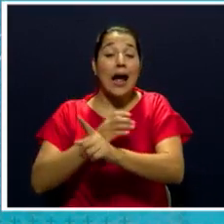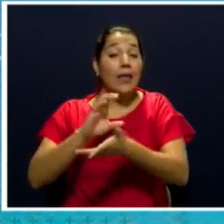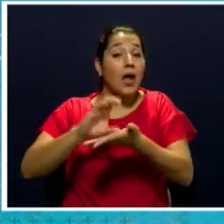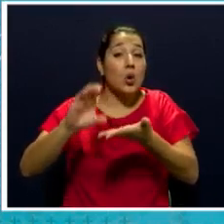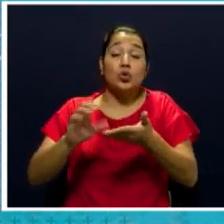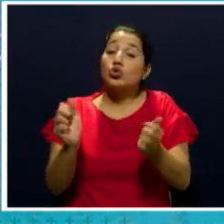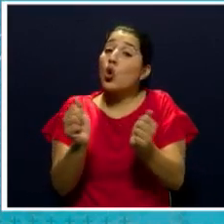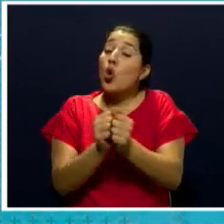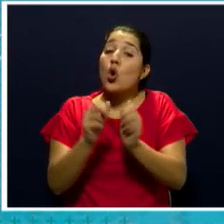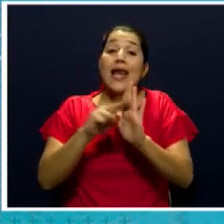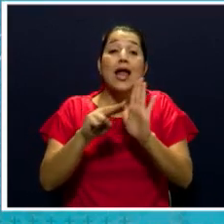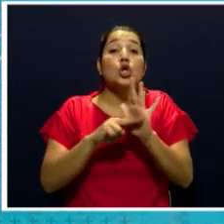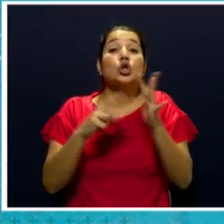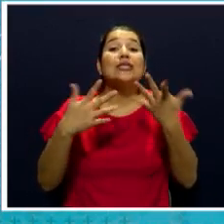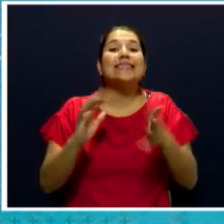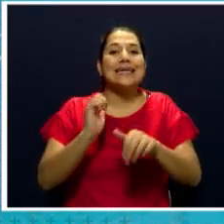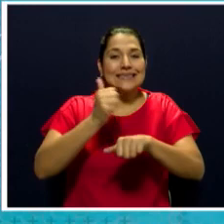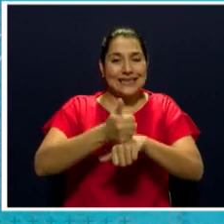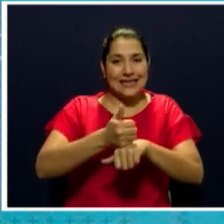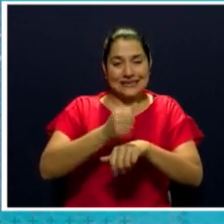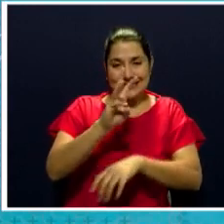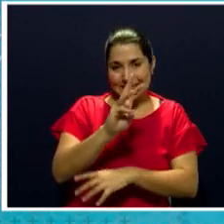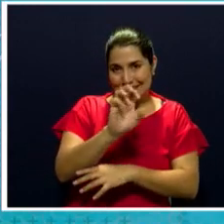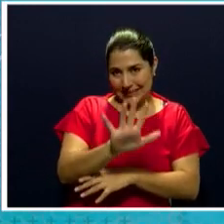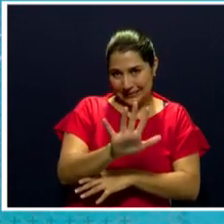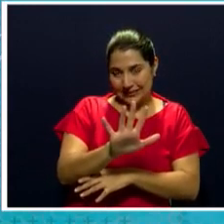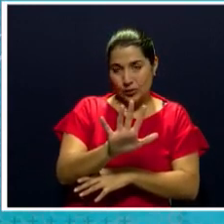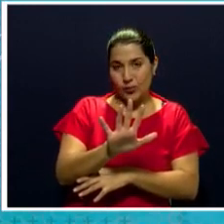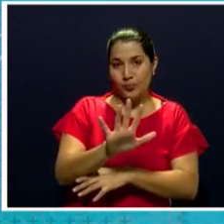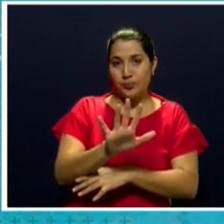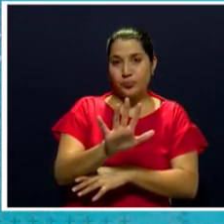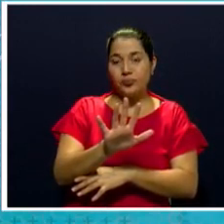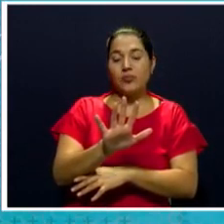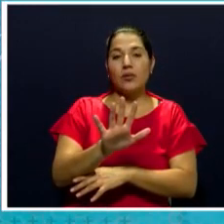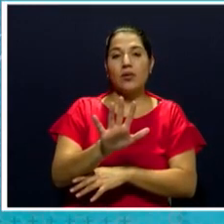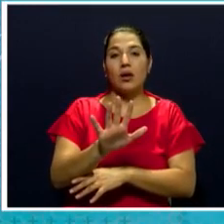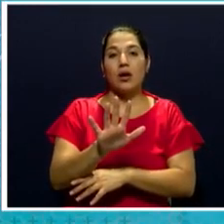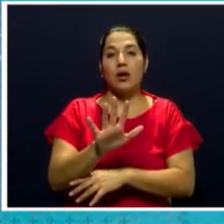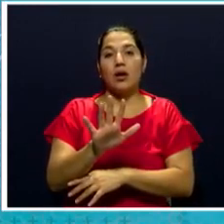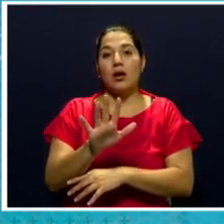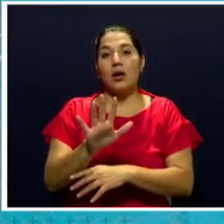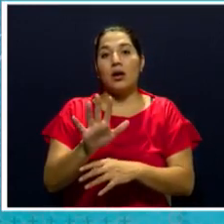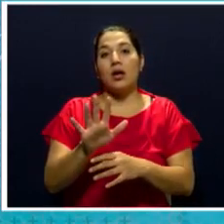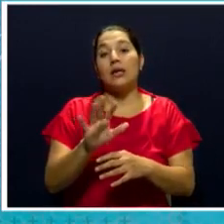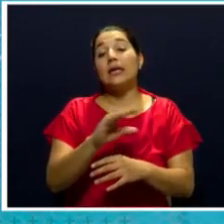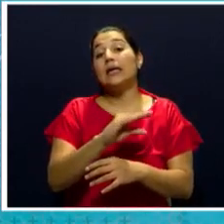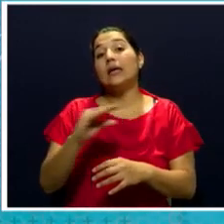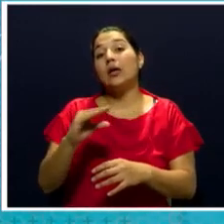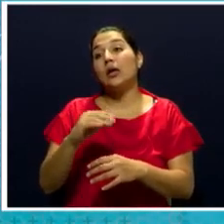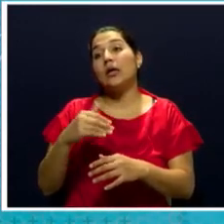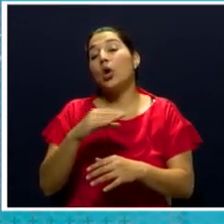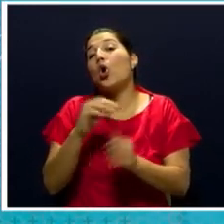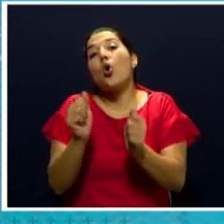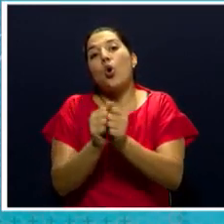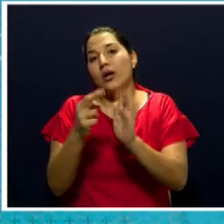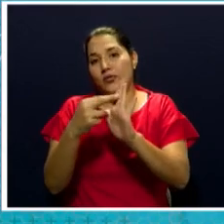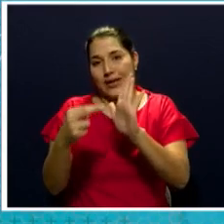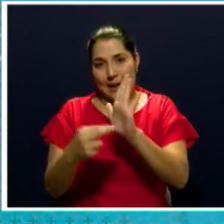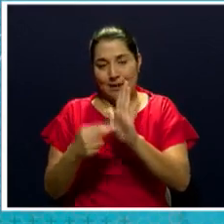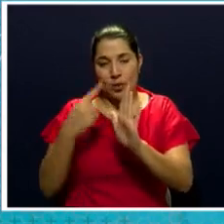es, ¿verdad?, un 65 en nota sumativa, con los rubros que se estarán estipulando a partir del reglamento de evaluación.